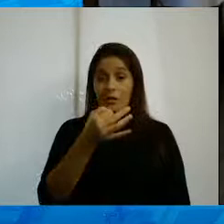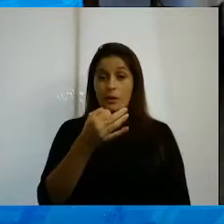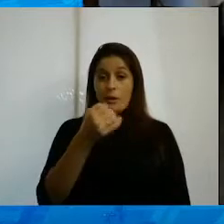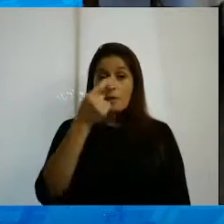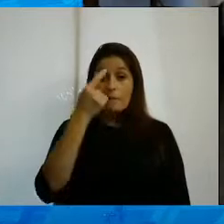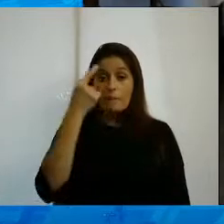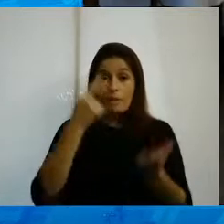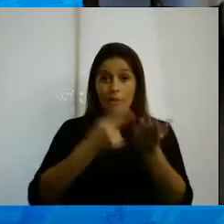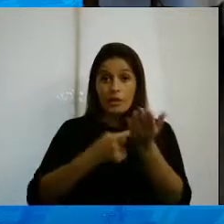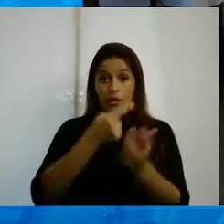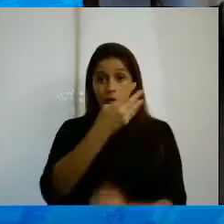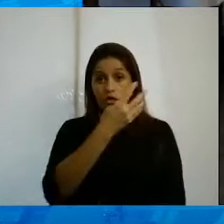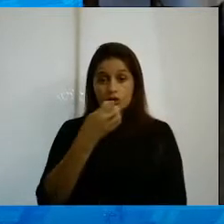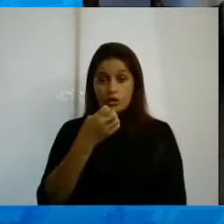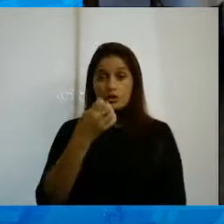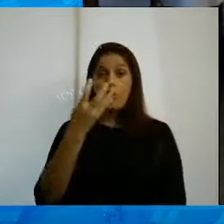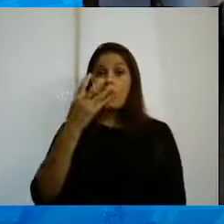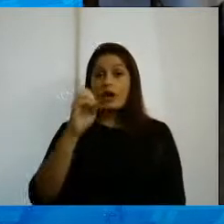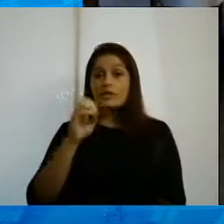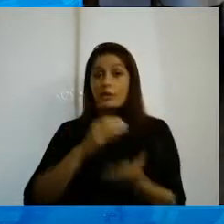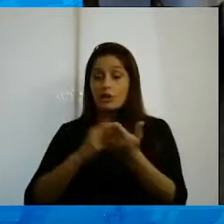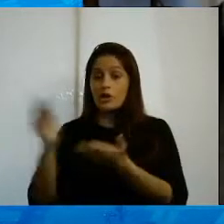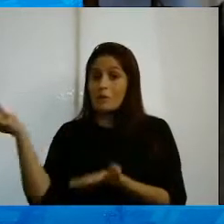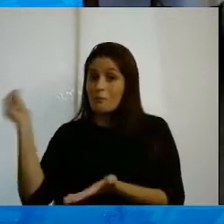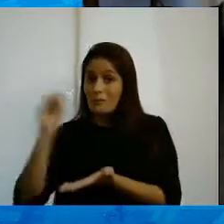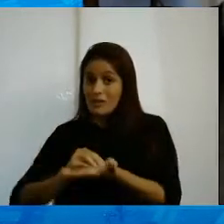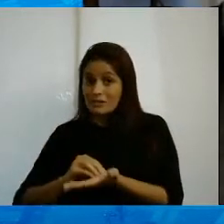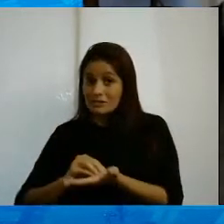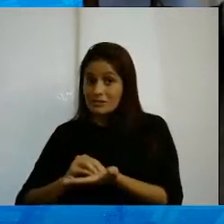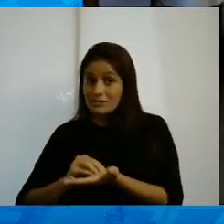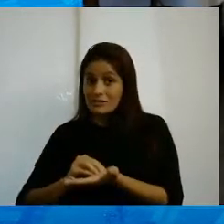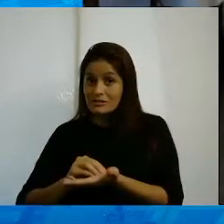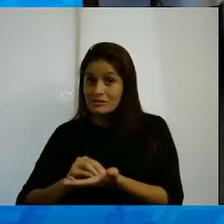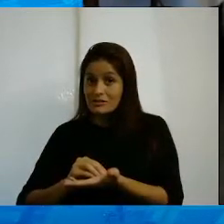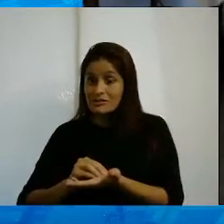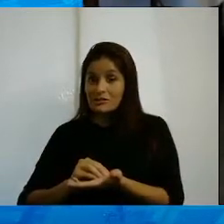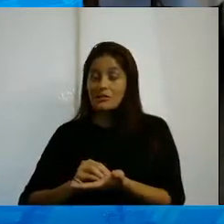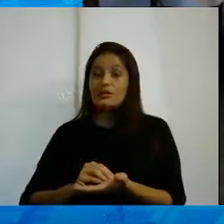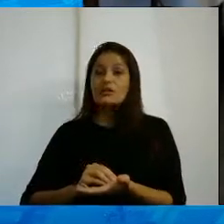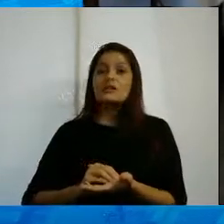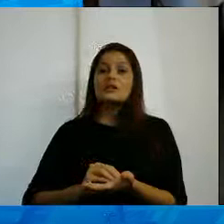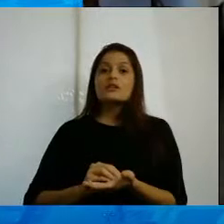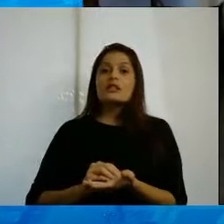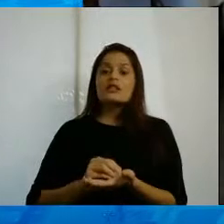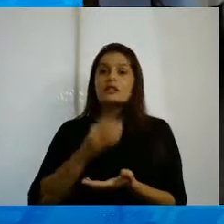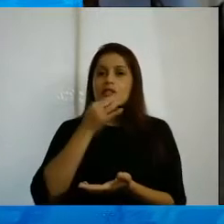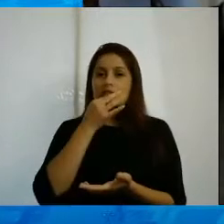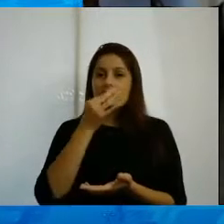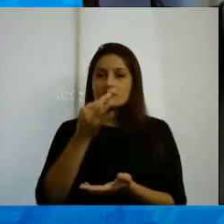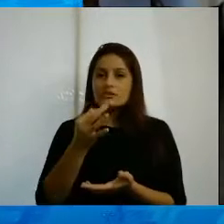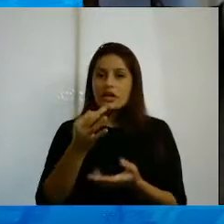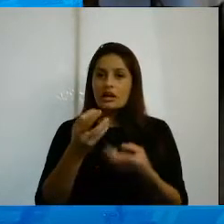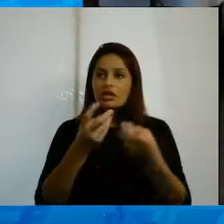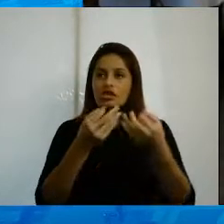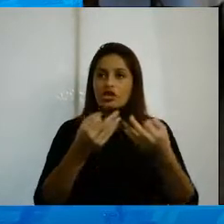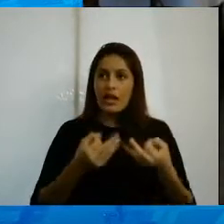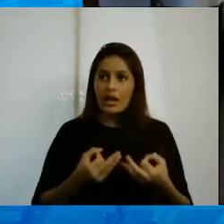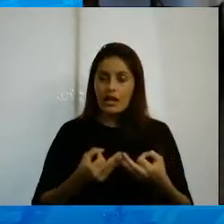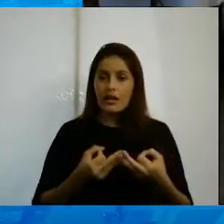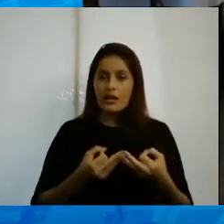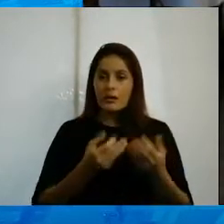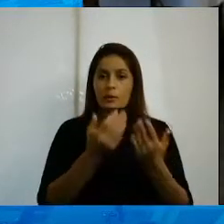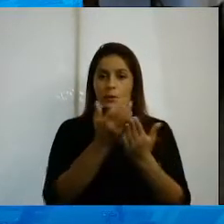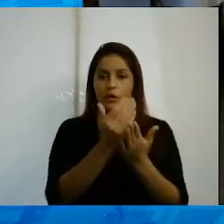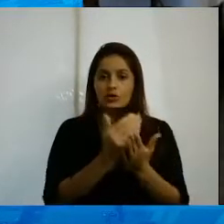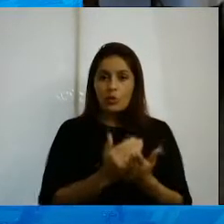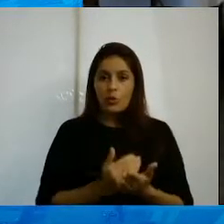más, sino que el gasto que al final, redondeando el año, fue de 1.440 millones. Había un monto presupuestado,